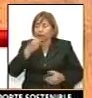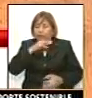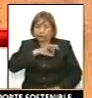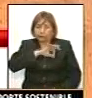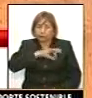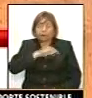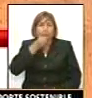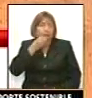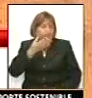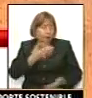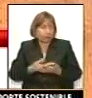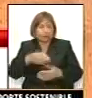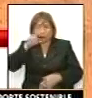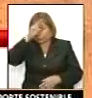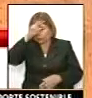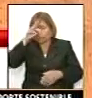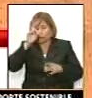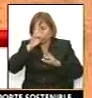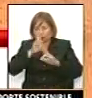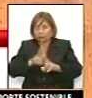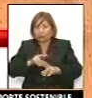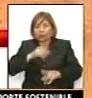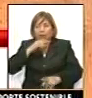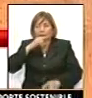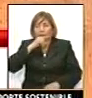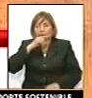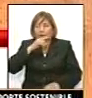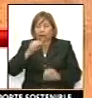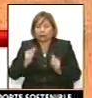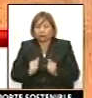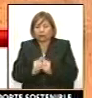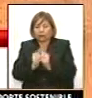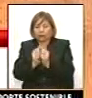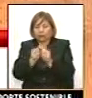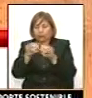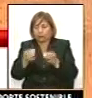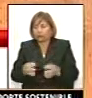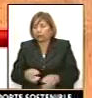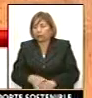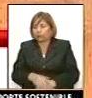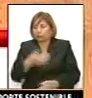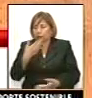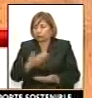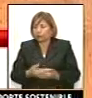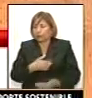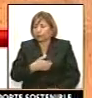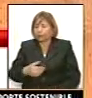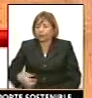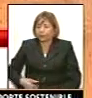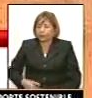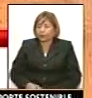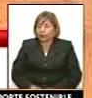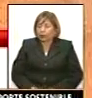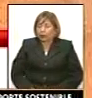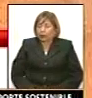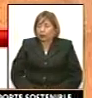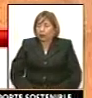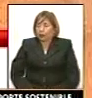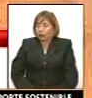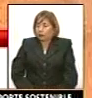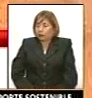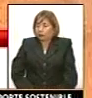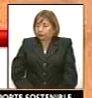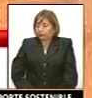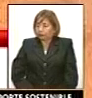un país donde se respete realmente a las mujeres y todos caminemos juntos por el bien del país. Gracias, Presidenta. Gracias,